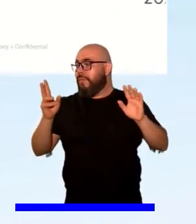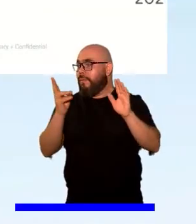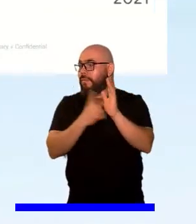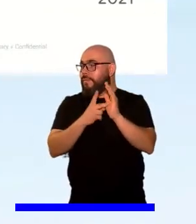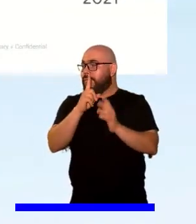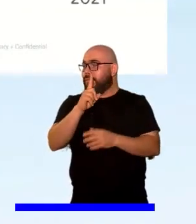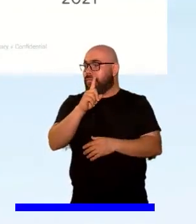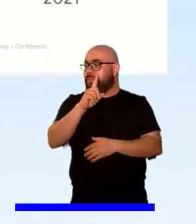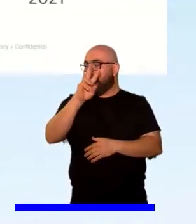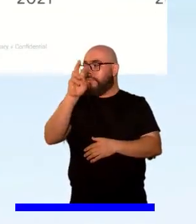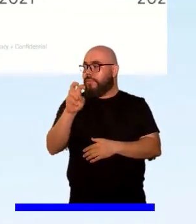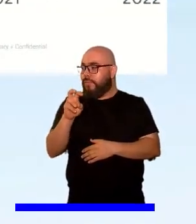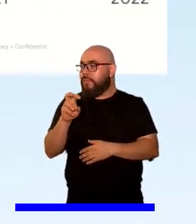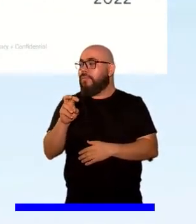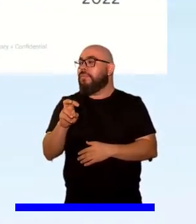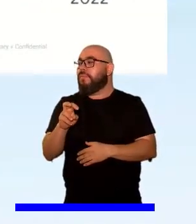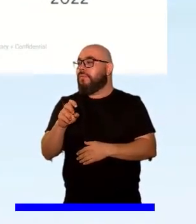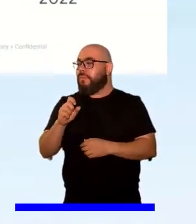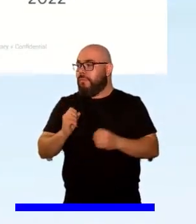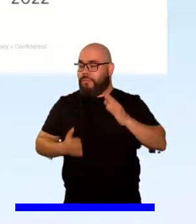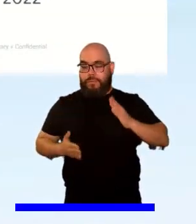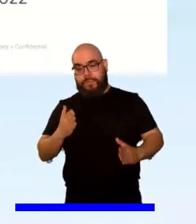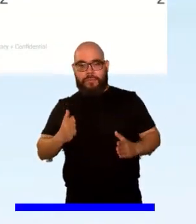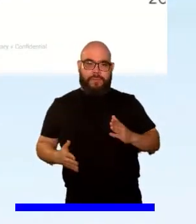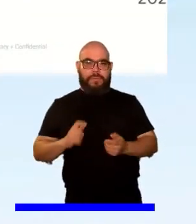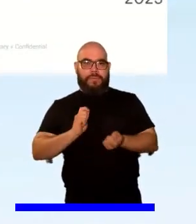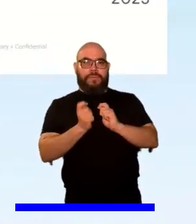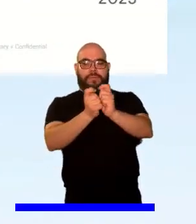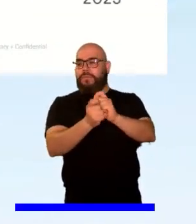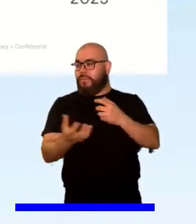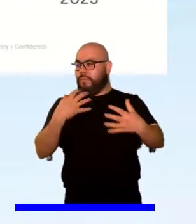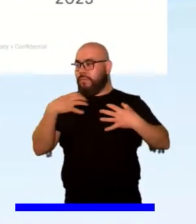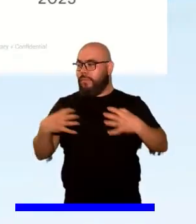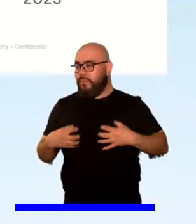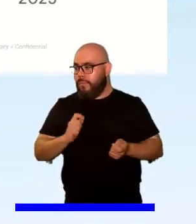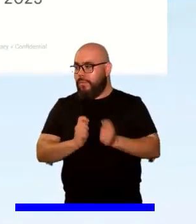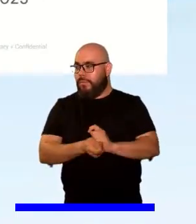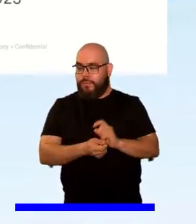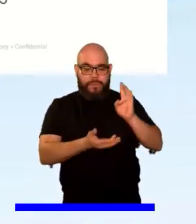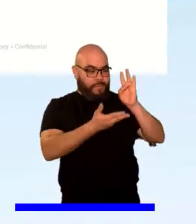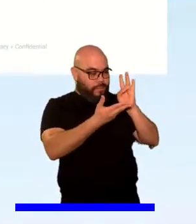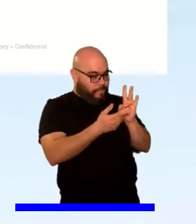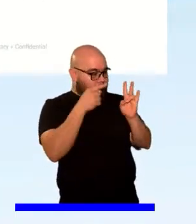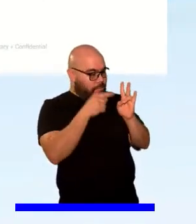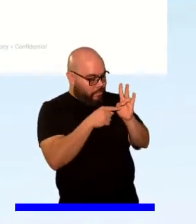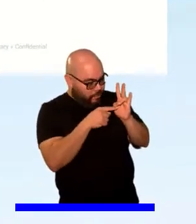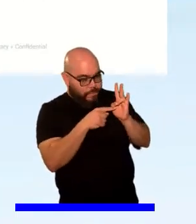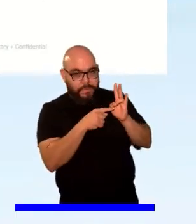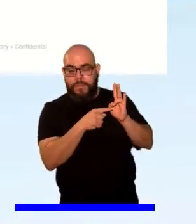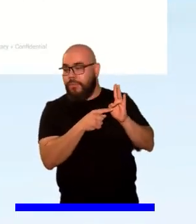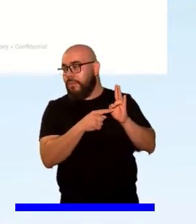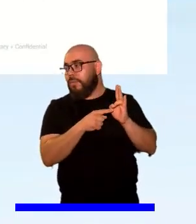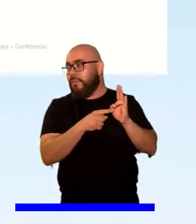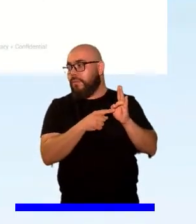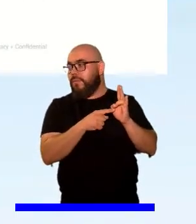2017 aproximadamente, que son los Transformer. ¿Qué es un Transformer? Es un modelo de inteligencia artificial, o